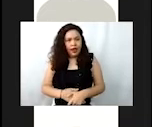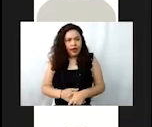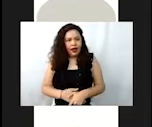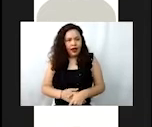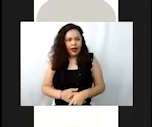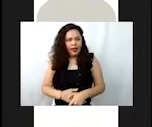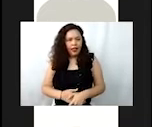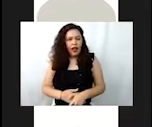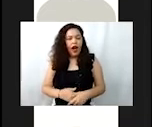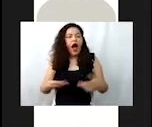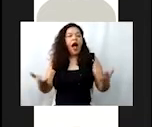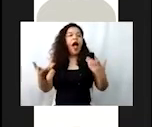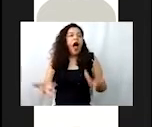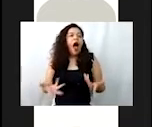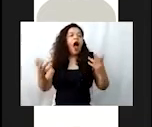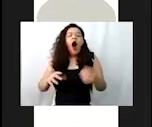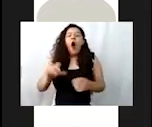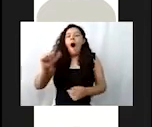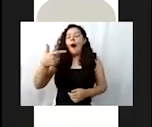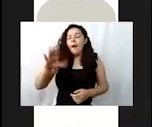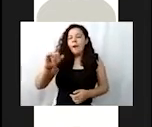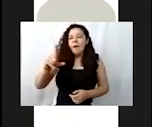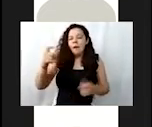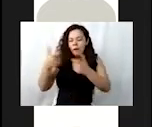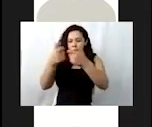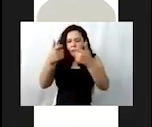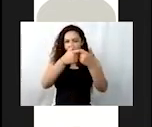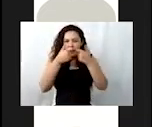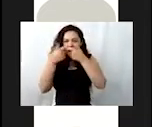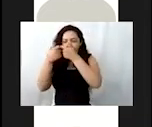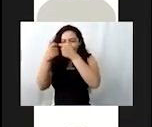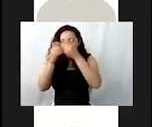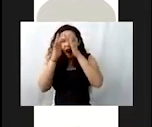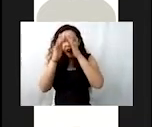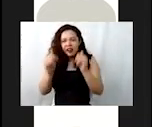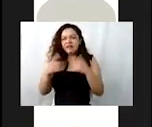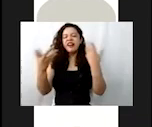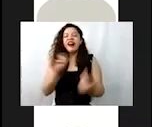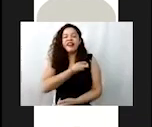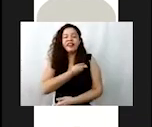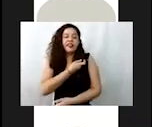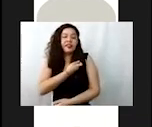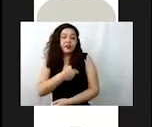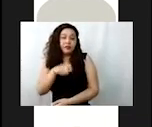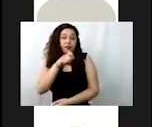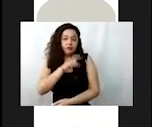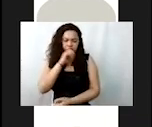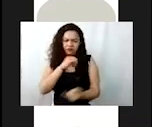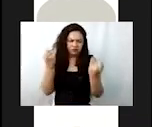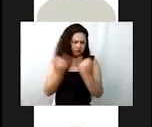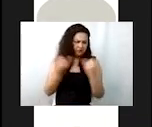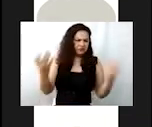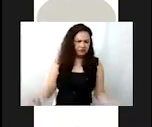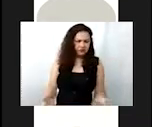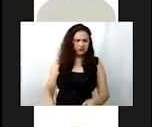hay otras, la Agencia de Cooperación Francesa también lo trae, la Agencia de Cooperación Española también lo trae, si bien